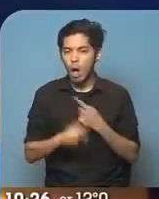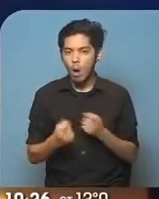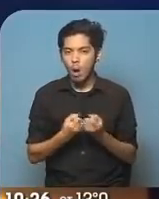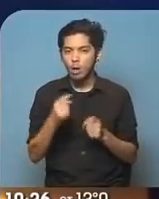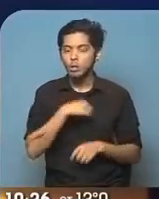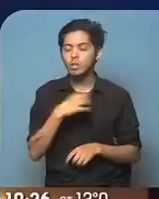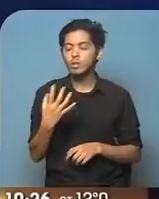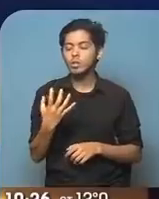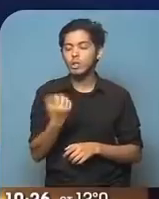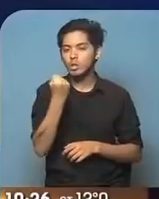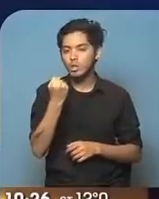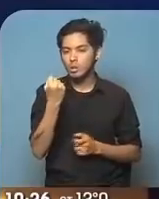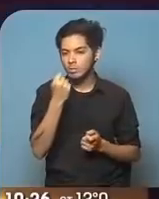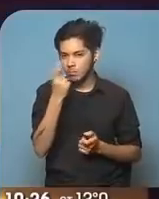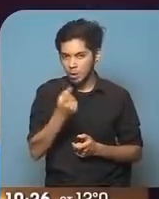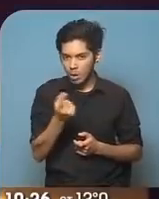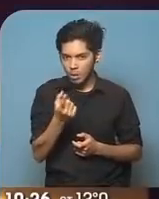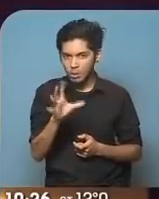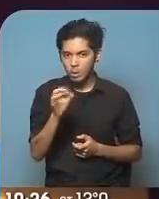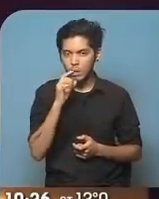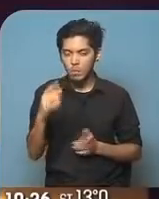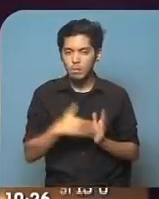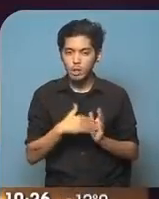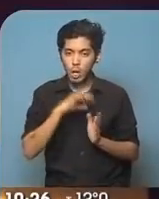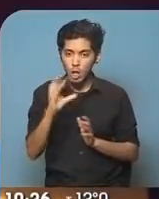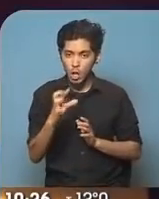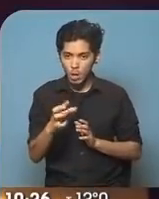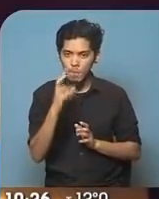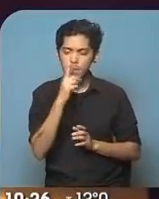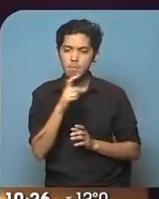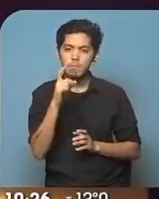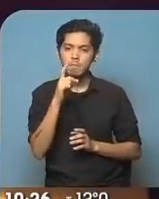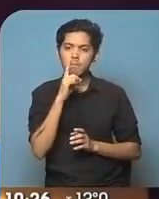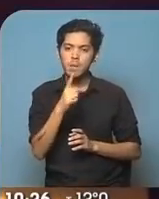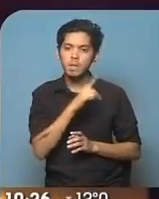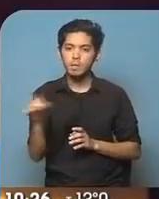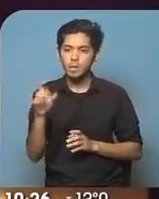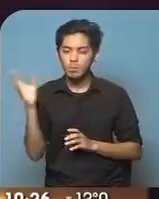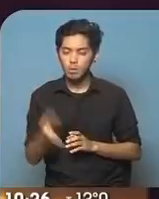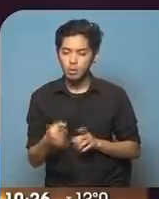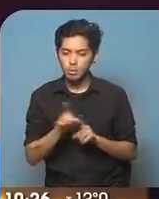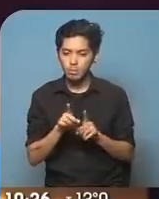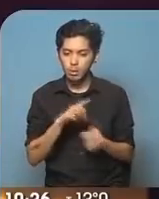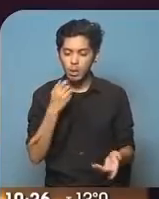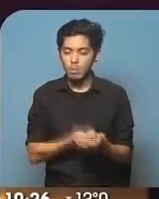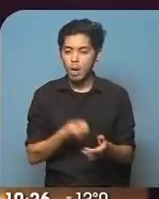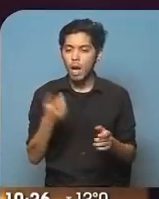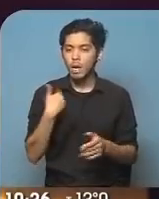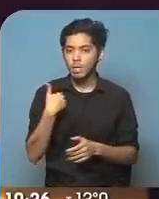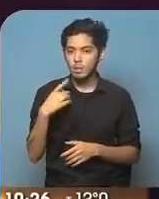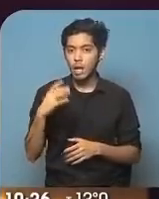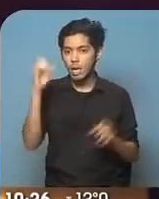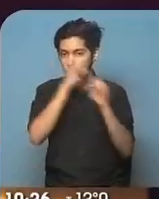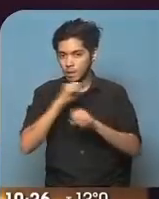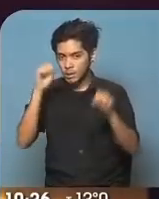con mucha rapidez son 50 mil millones de dólares es el mil 100 por ciento de la cuota que paga argentina a grecia fue otro de los países que